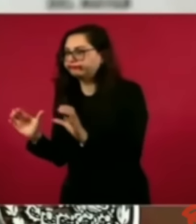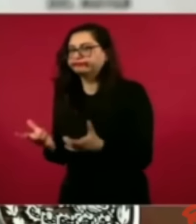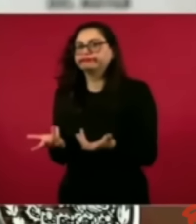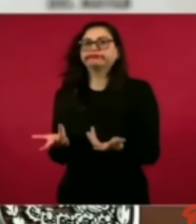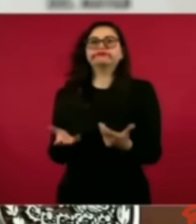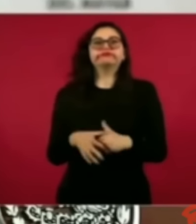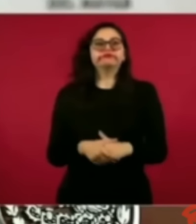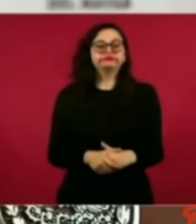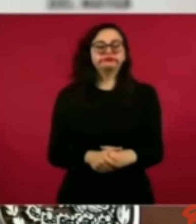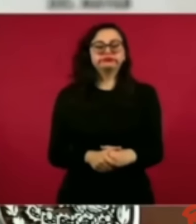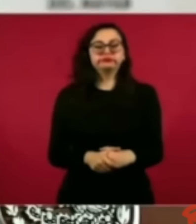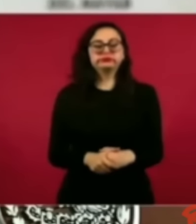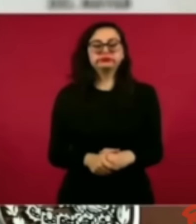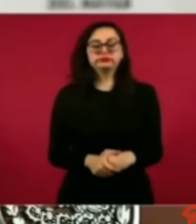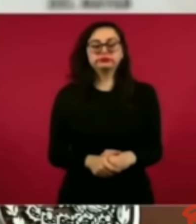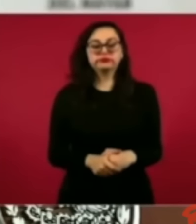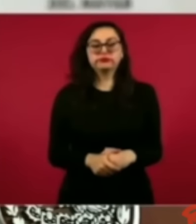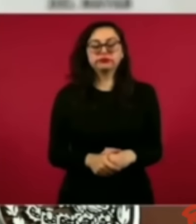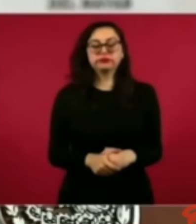voy